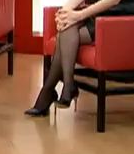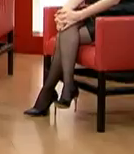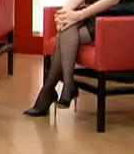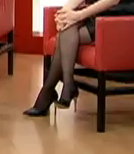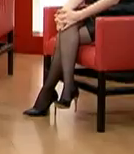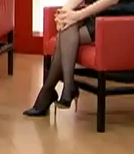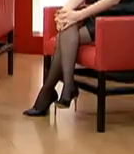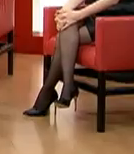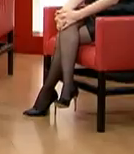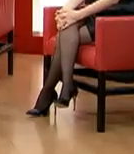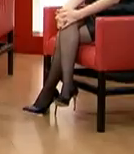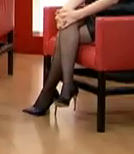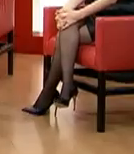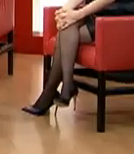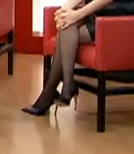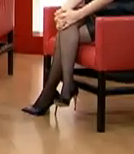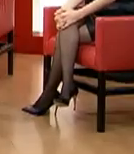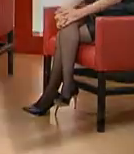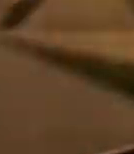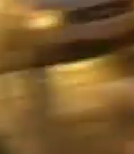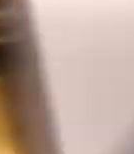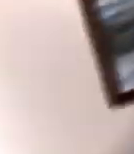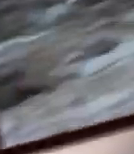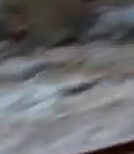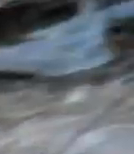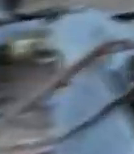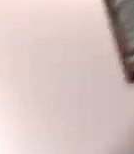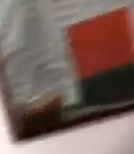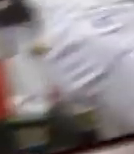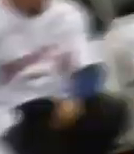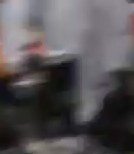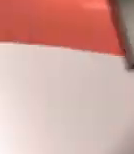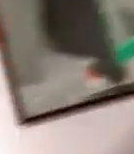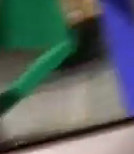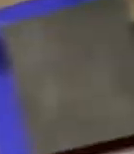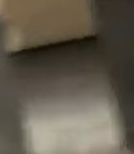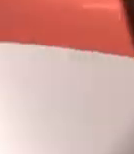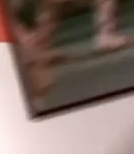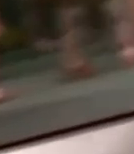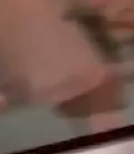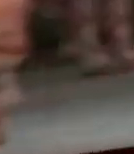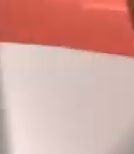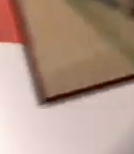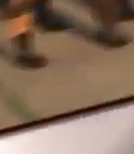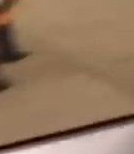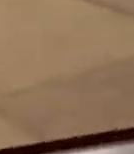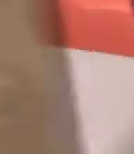Vamos al resumen.